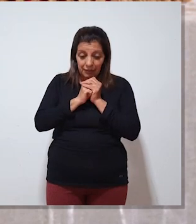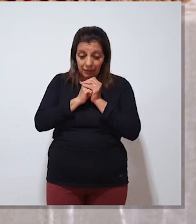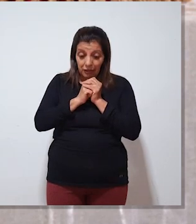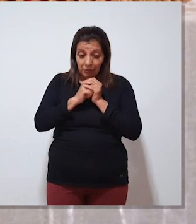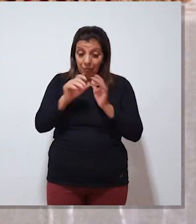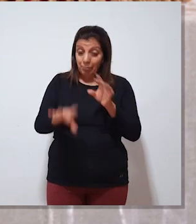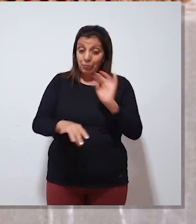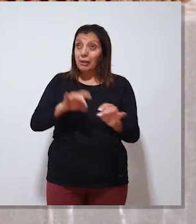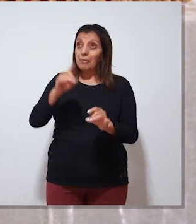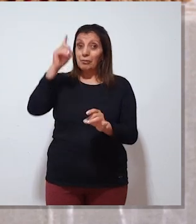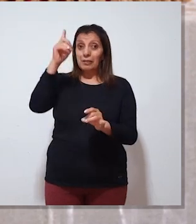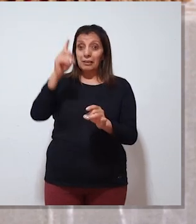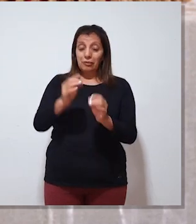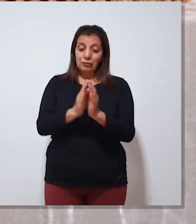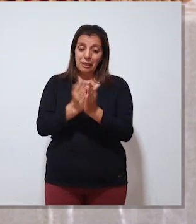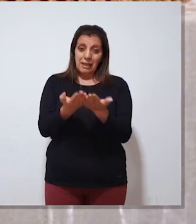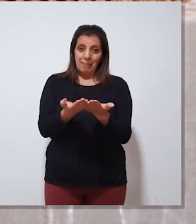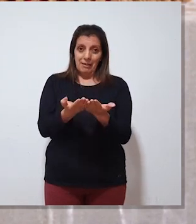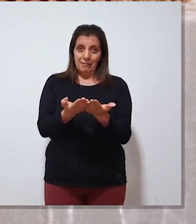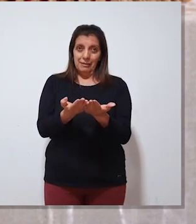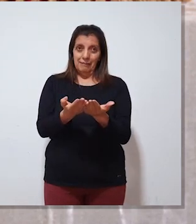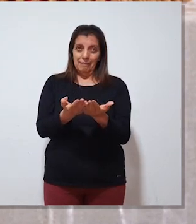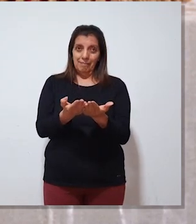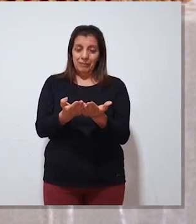Evangelio de la fraternidad entre todos los hombres.